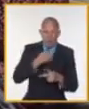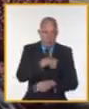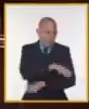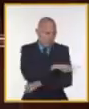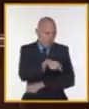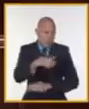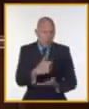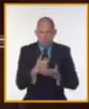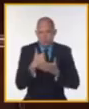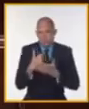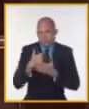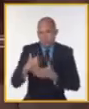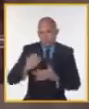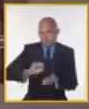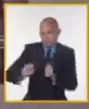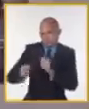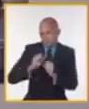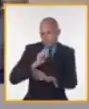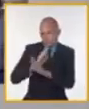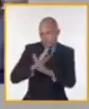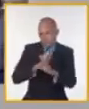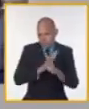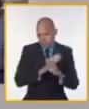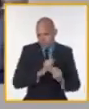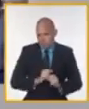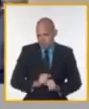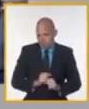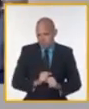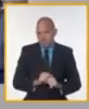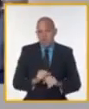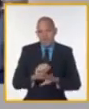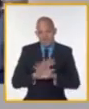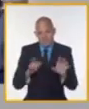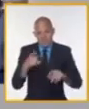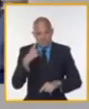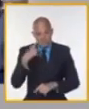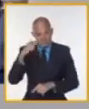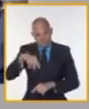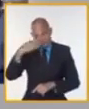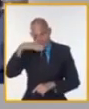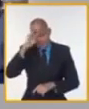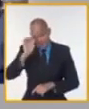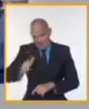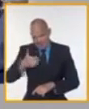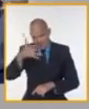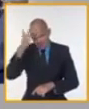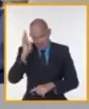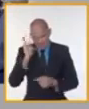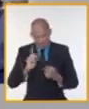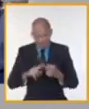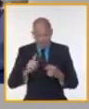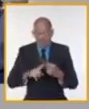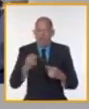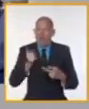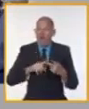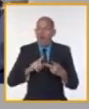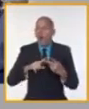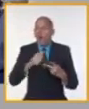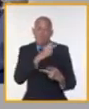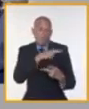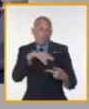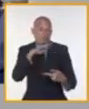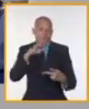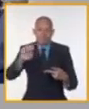Nacional del Poder Popular, el primer ministro, el vicepresidente de la República han mantenido